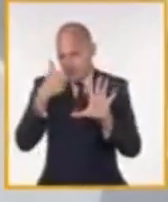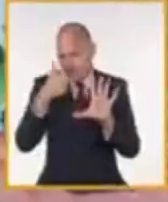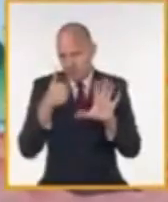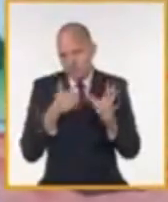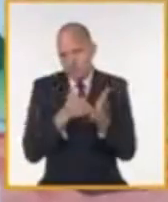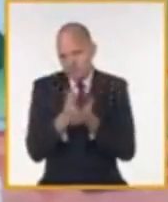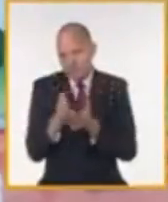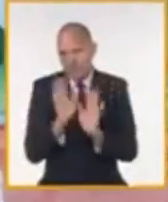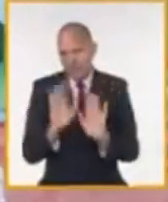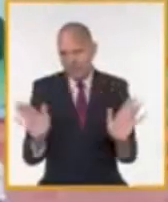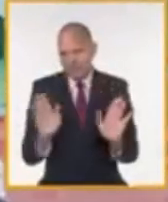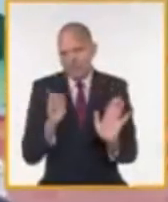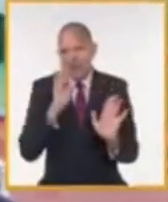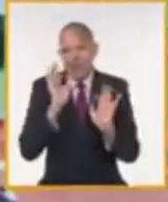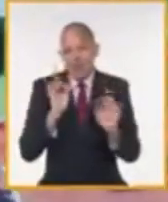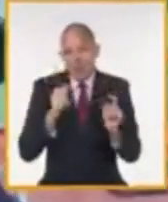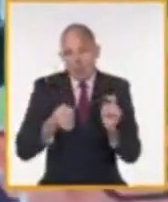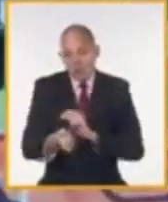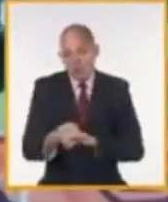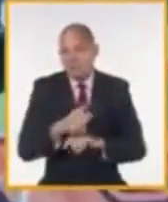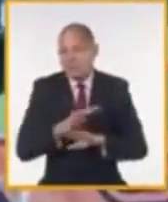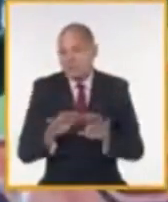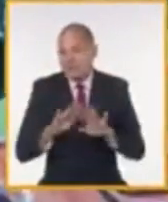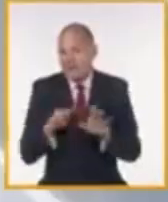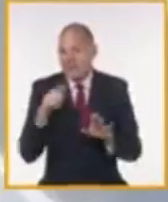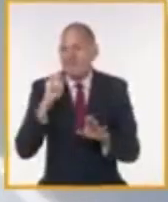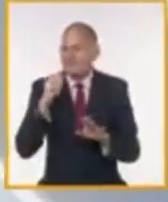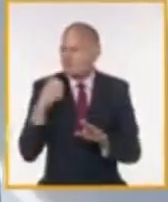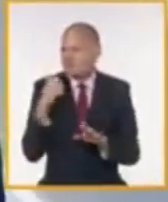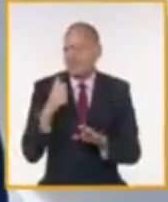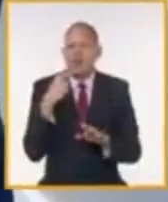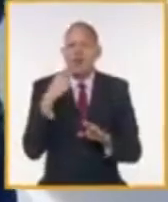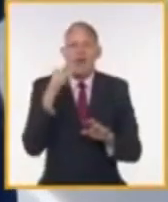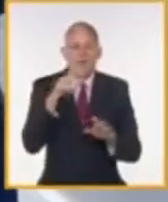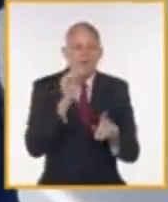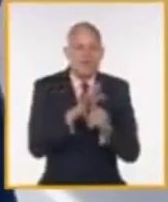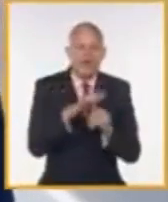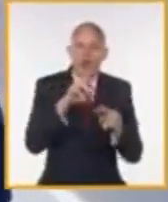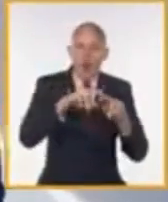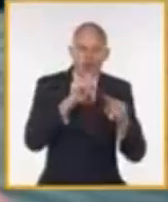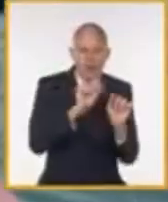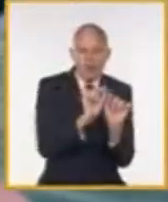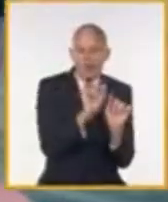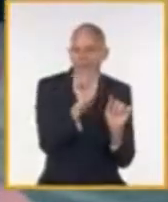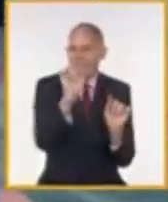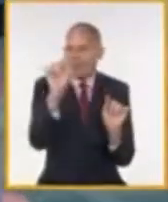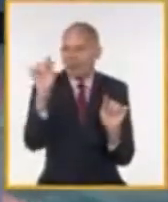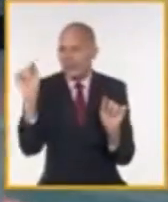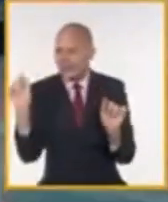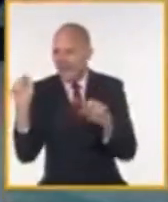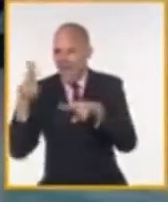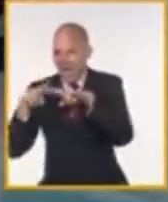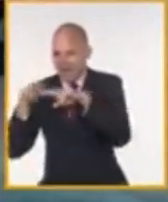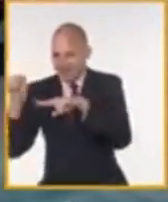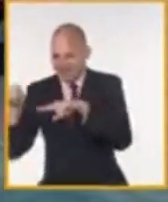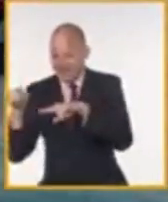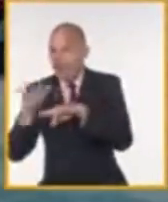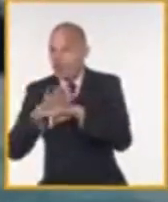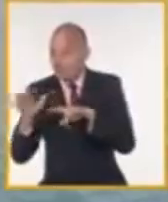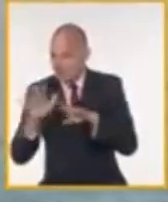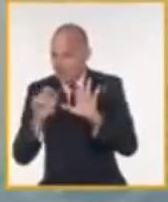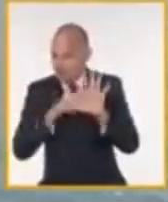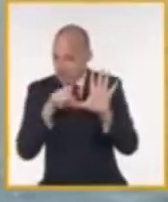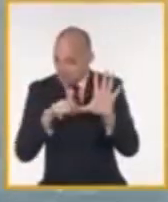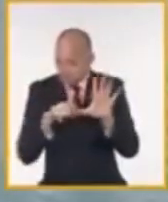Esta es la sexta que en las próximas horas va camino al occidente. Y ahora comenzamos otras 5 embarcaciones más que están en proceso ya de